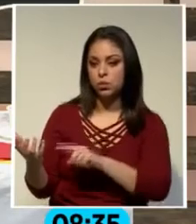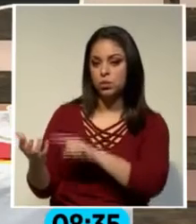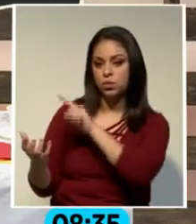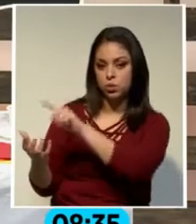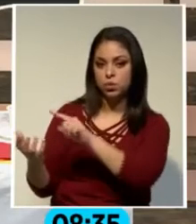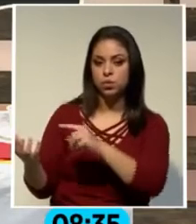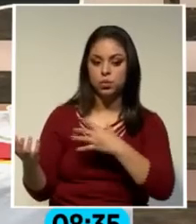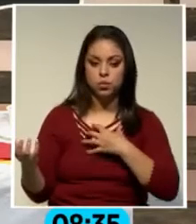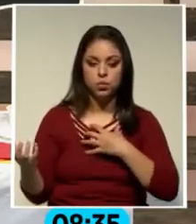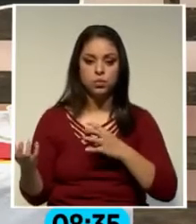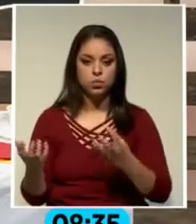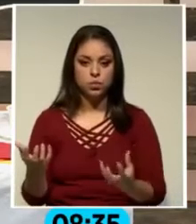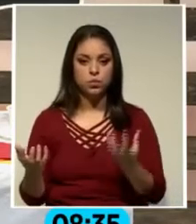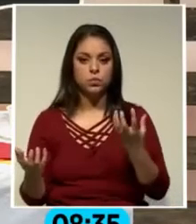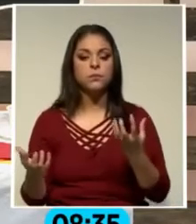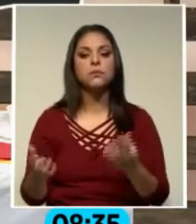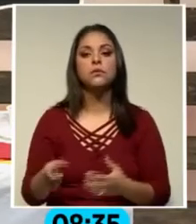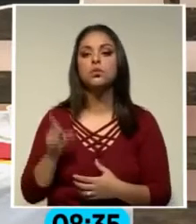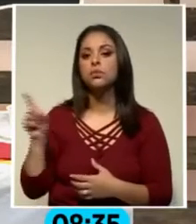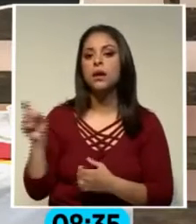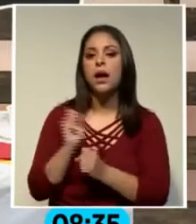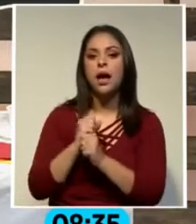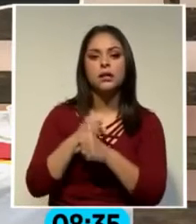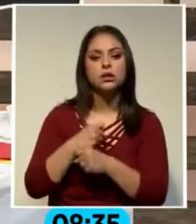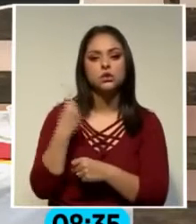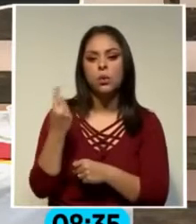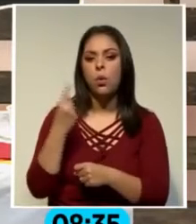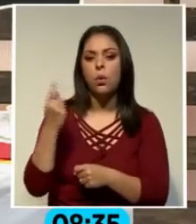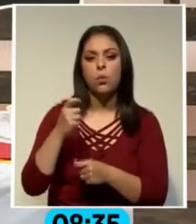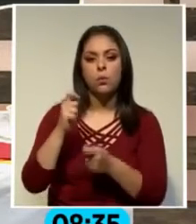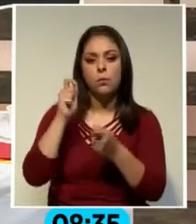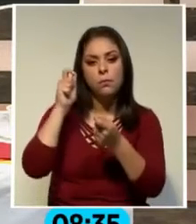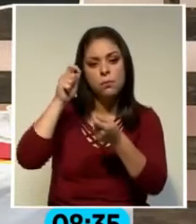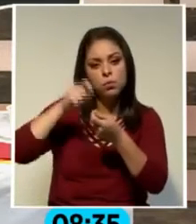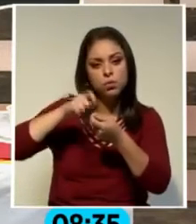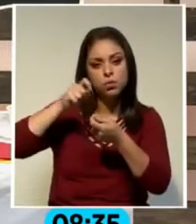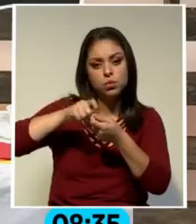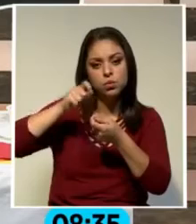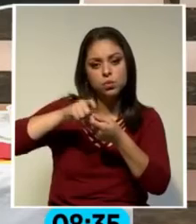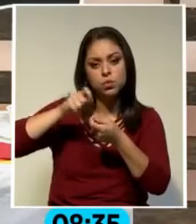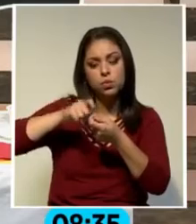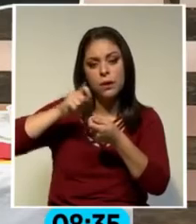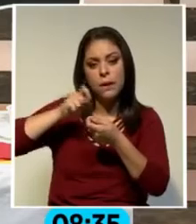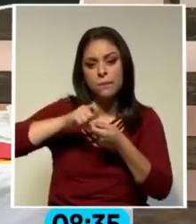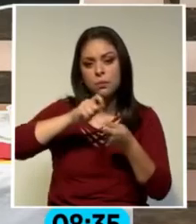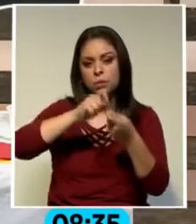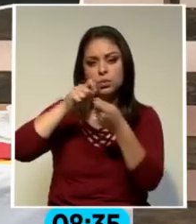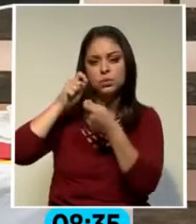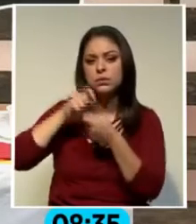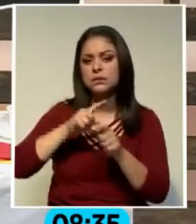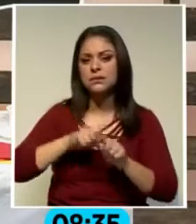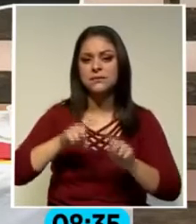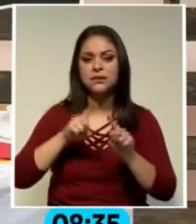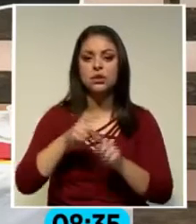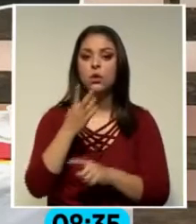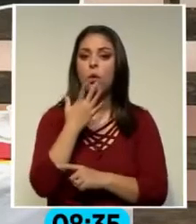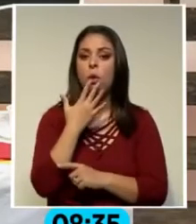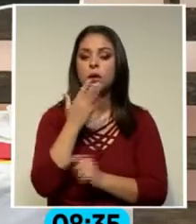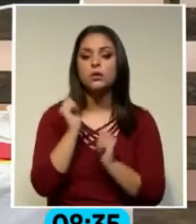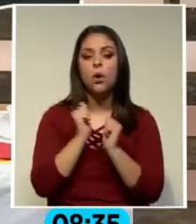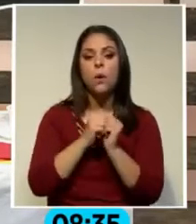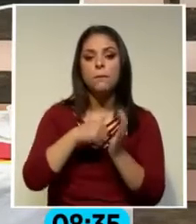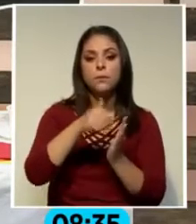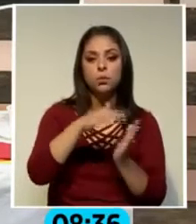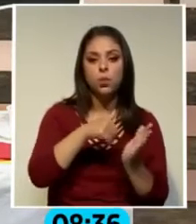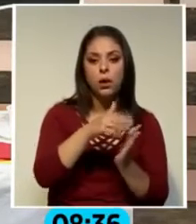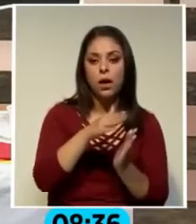muy cerca tuyo, vos vas a hacerle puros puntitos con pintura. De todos los colores. De todos los colores que a usted le guste. Si